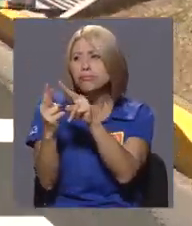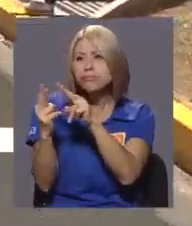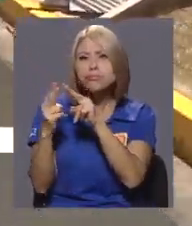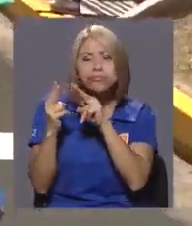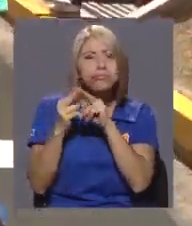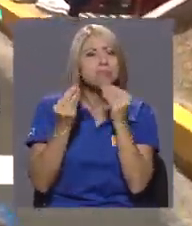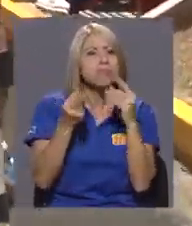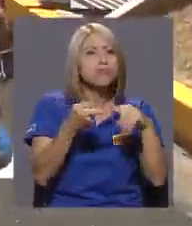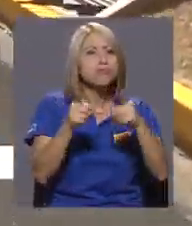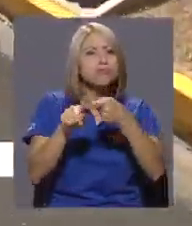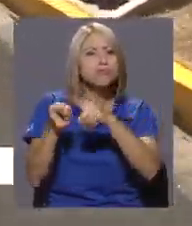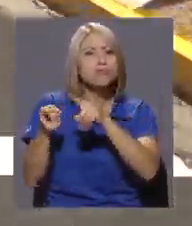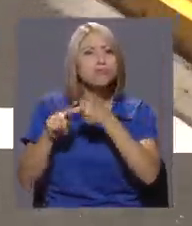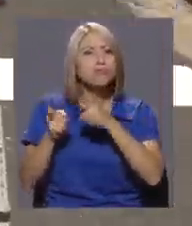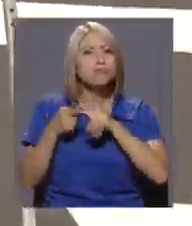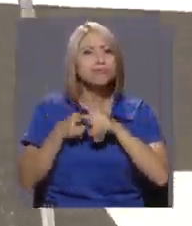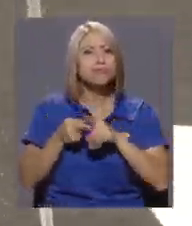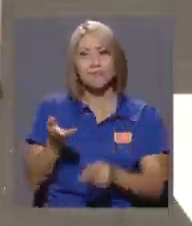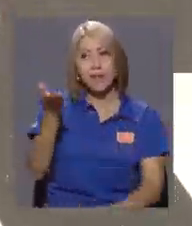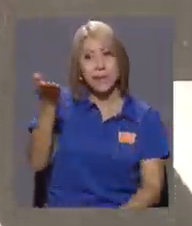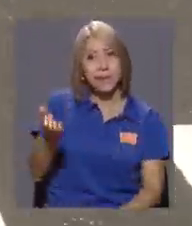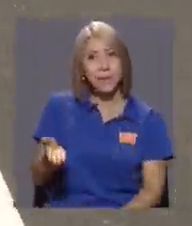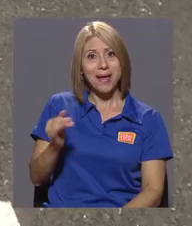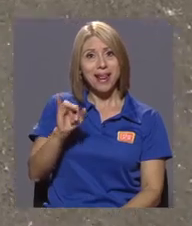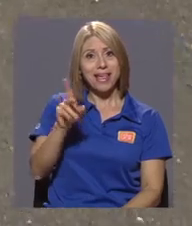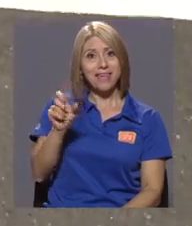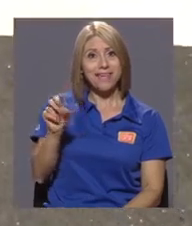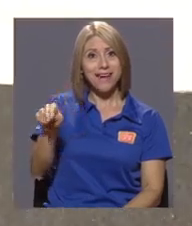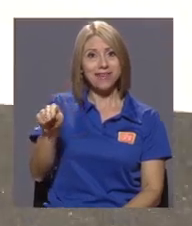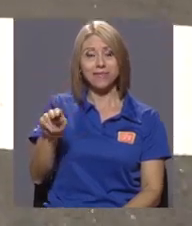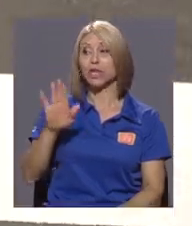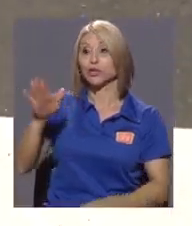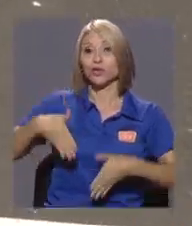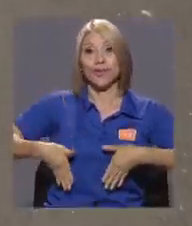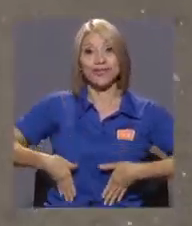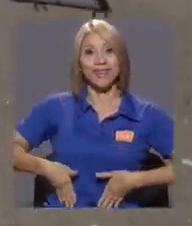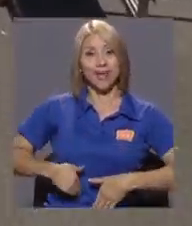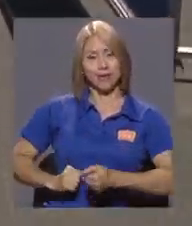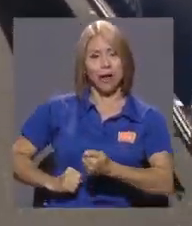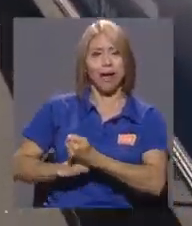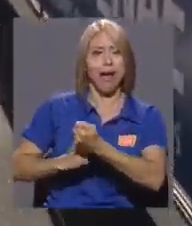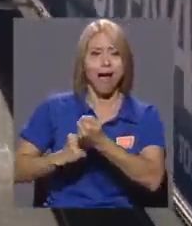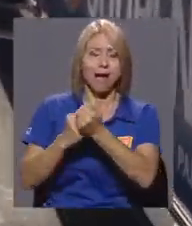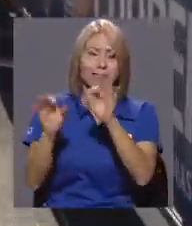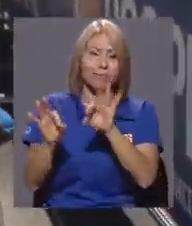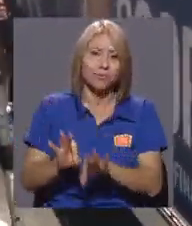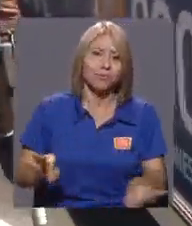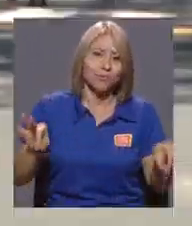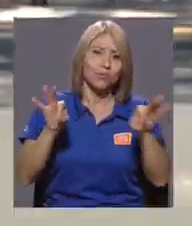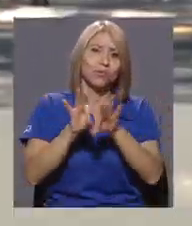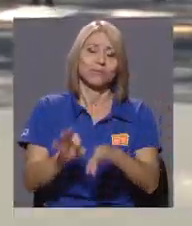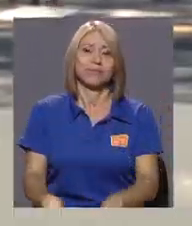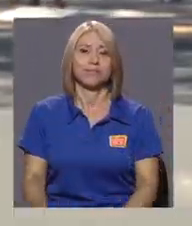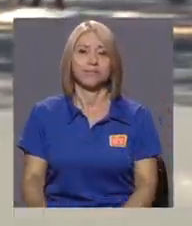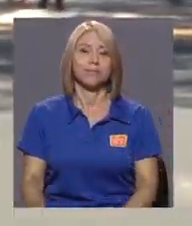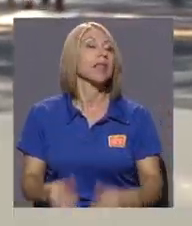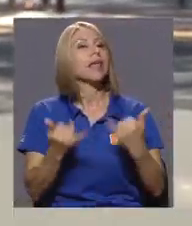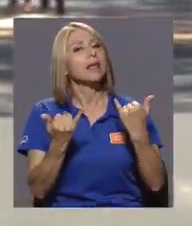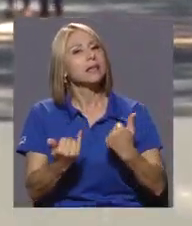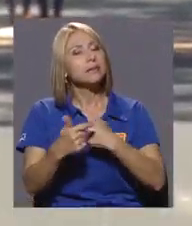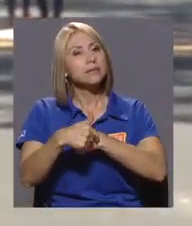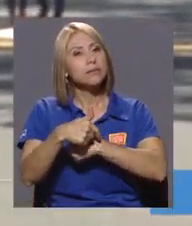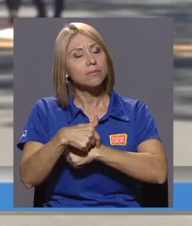hecho muchas amistades. Para Iván, el apoyo de su entrenador ha sido fundamental. En este momento ha